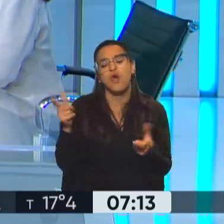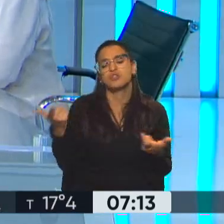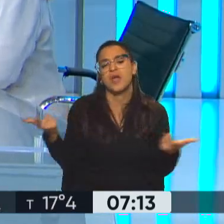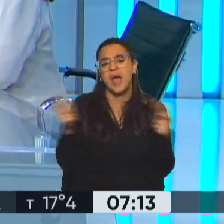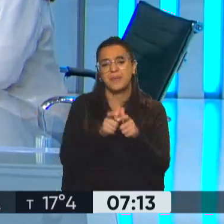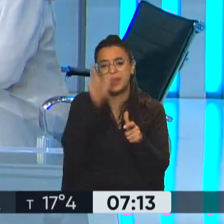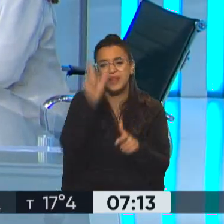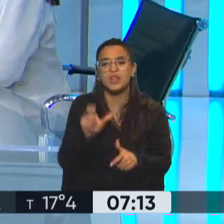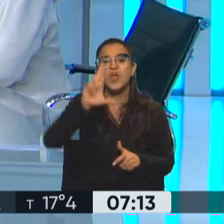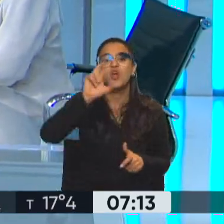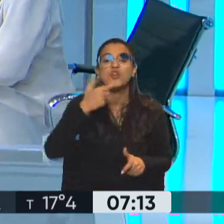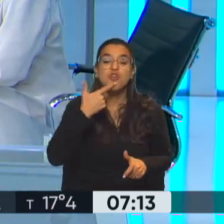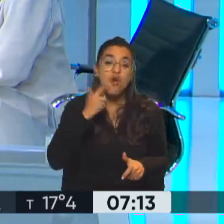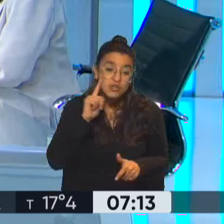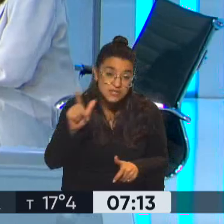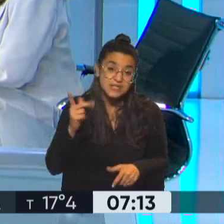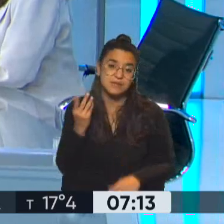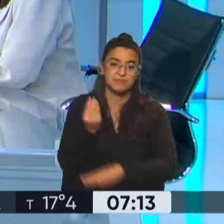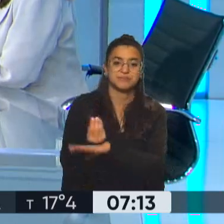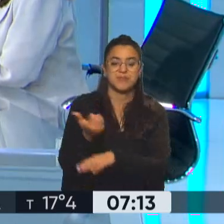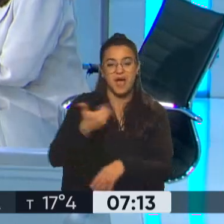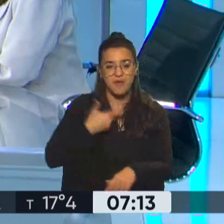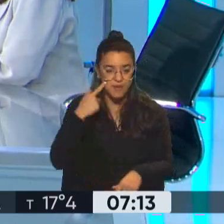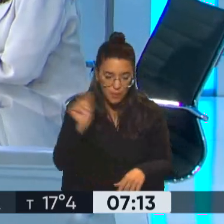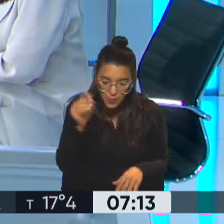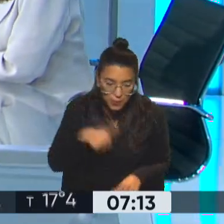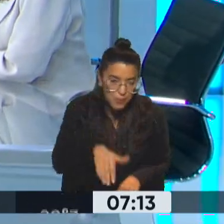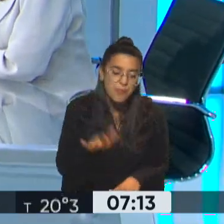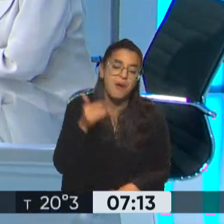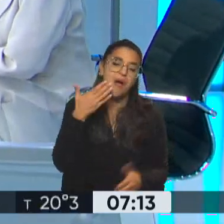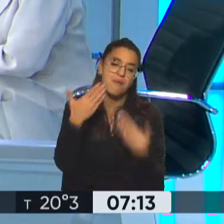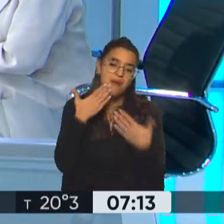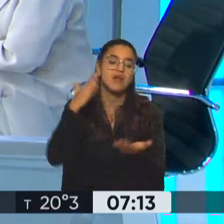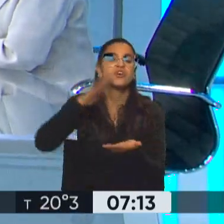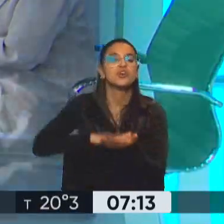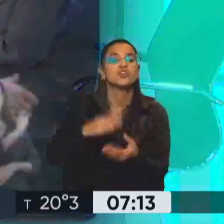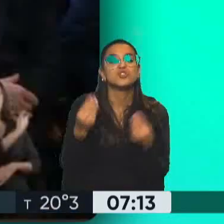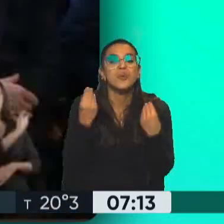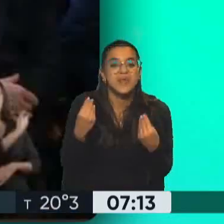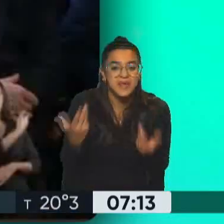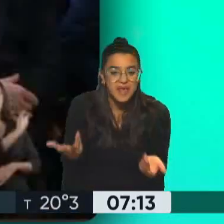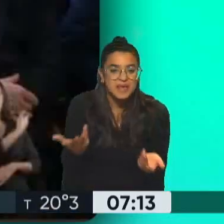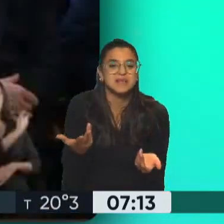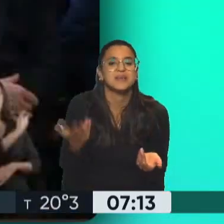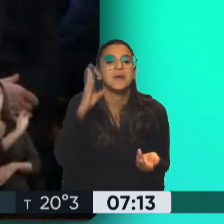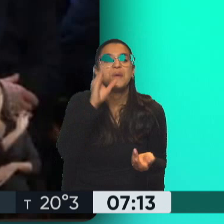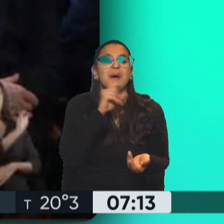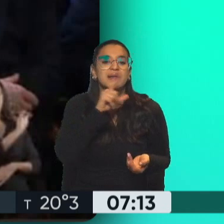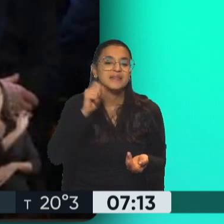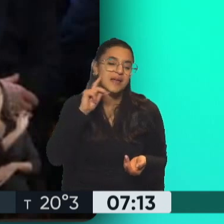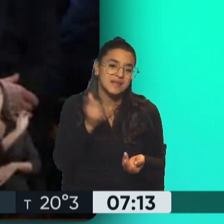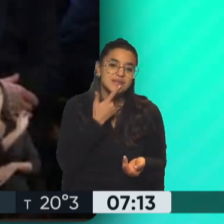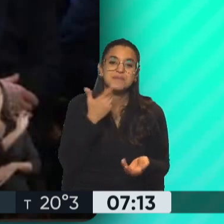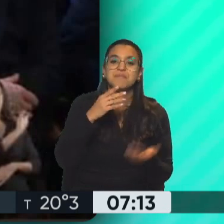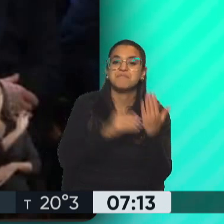en este caso es agustín rossi quien está al frente si alguien vamos a estar escuchando en un rato nada más respecto a lo que significa batakis como ministra